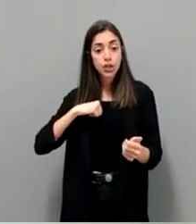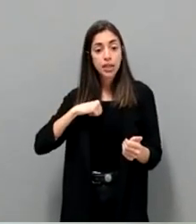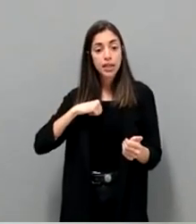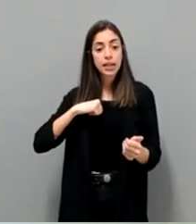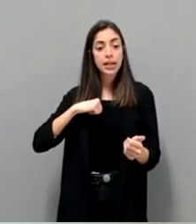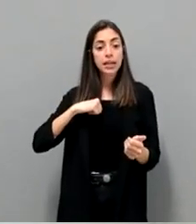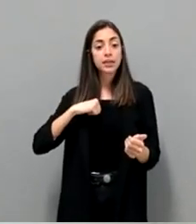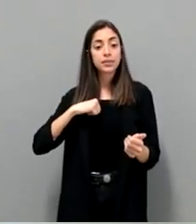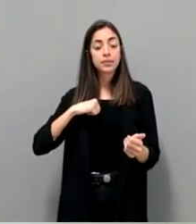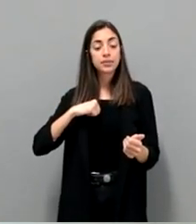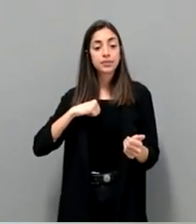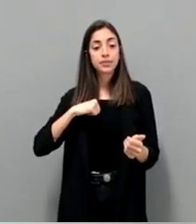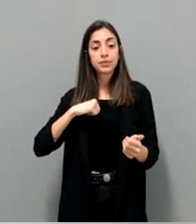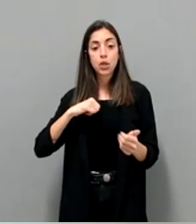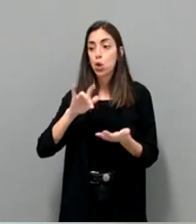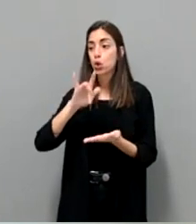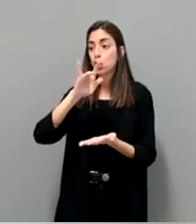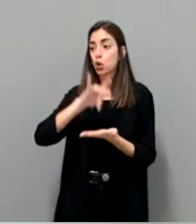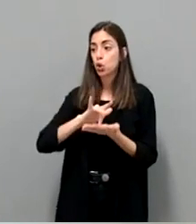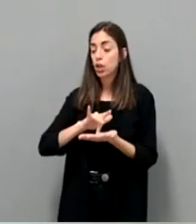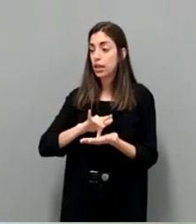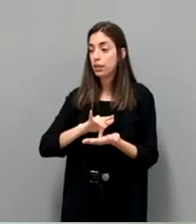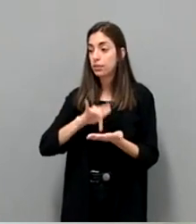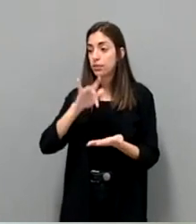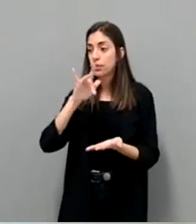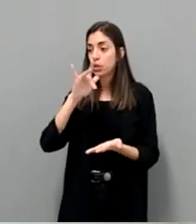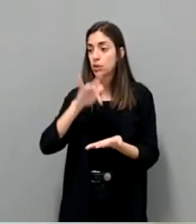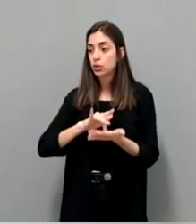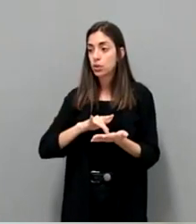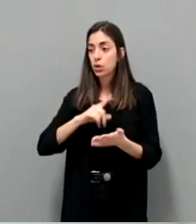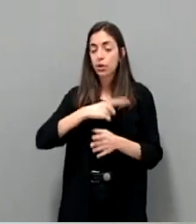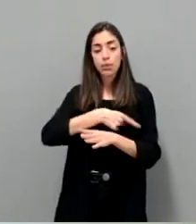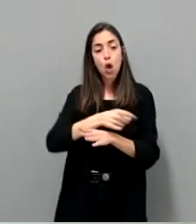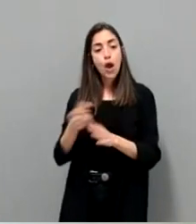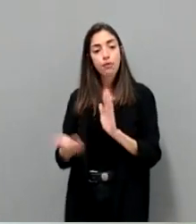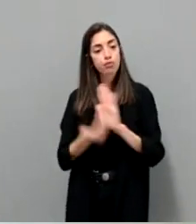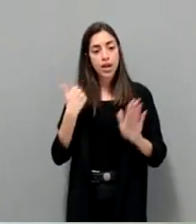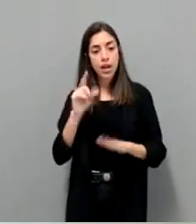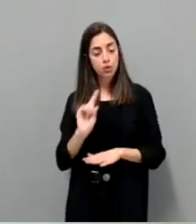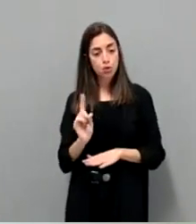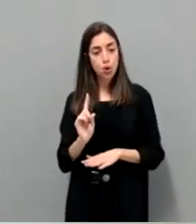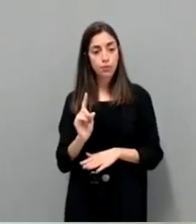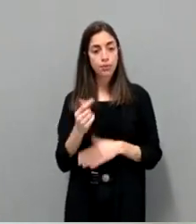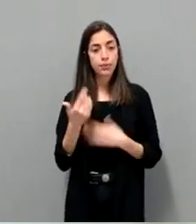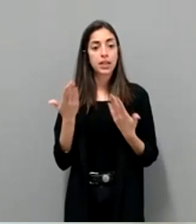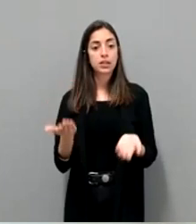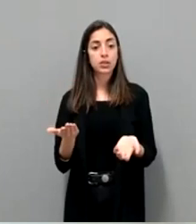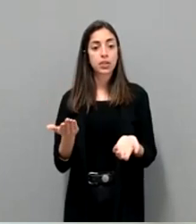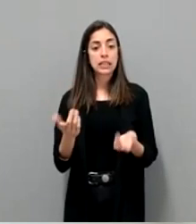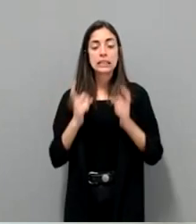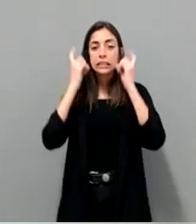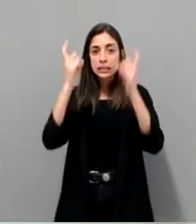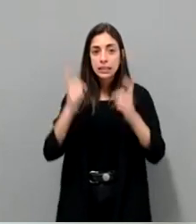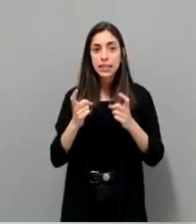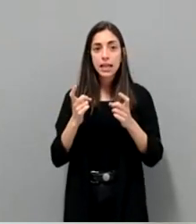quitar horas por el hecho de yo tener un sueldo, pues poner más, porque